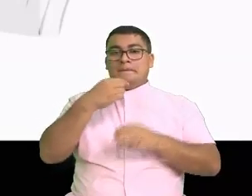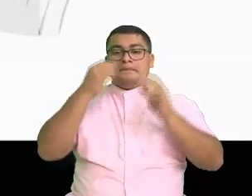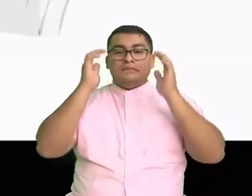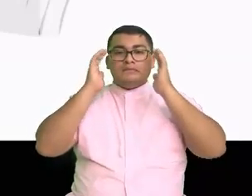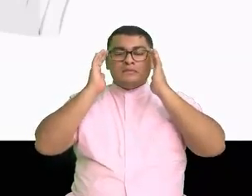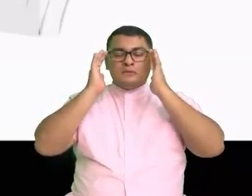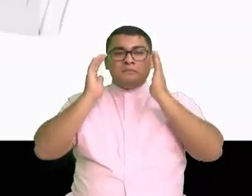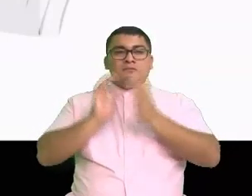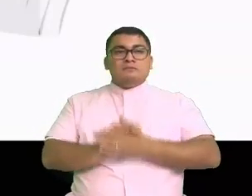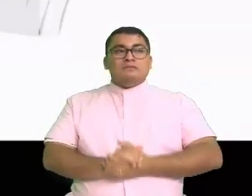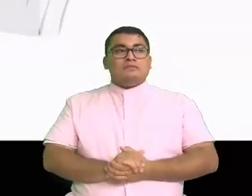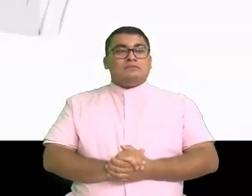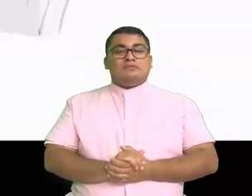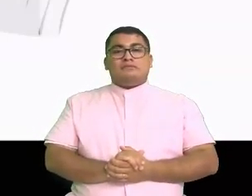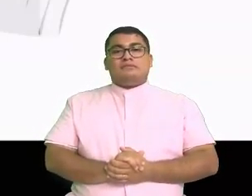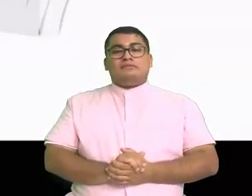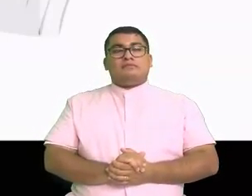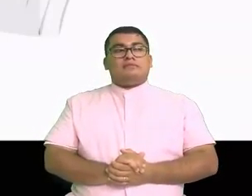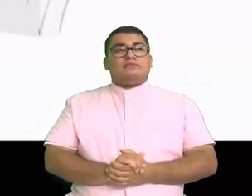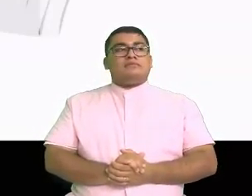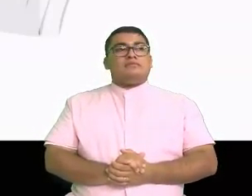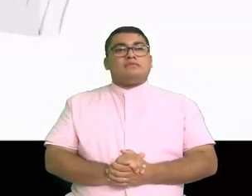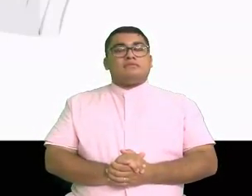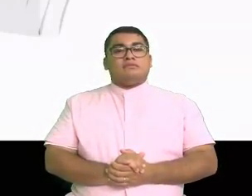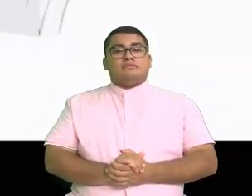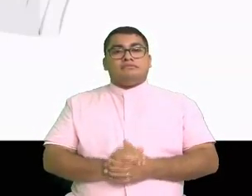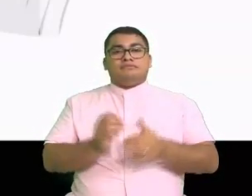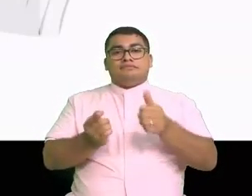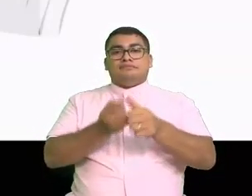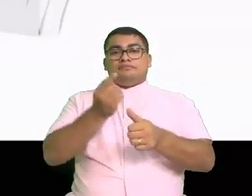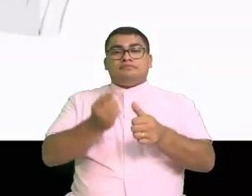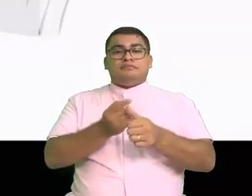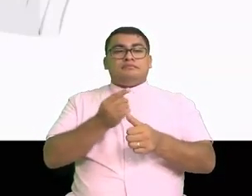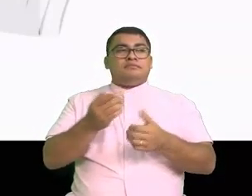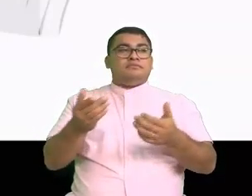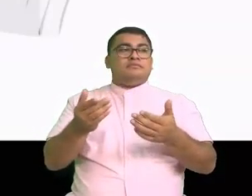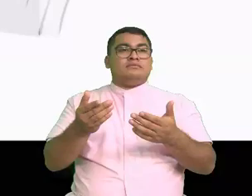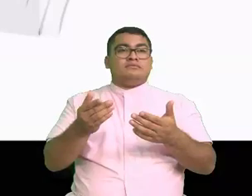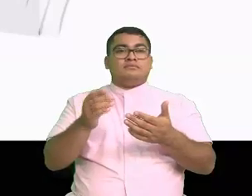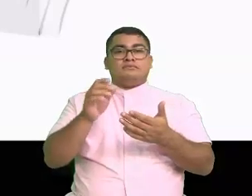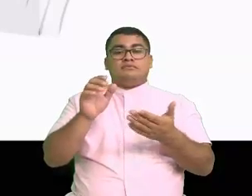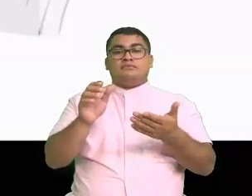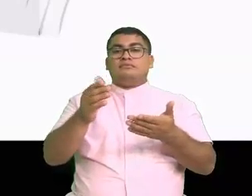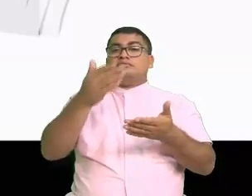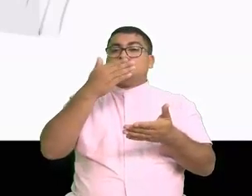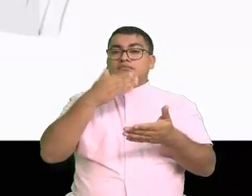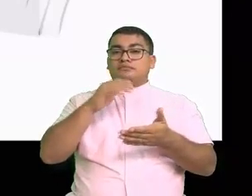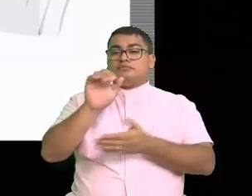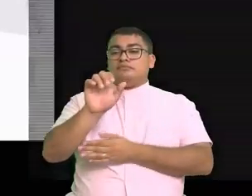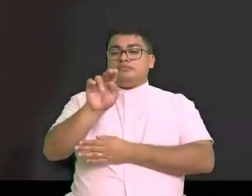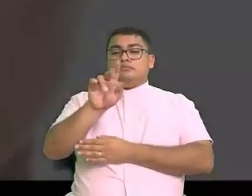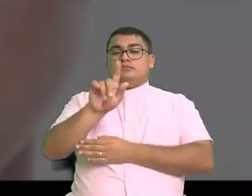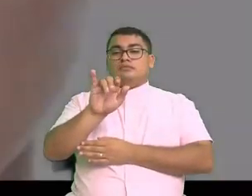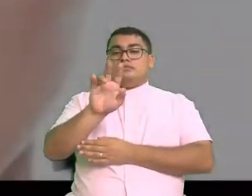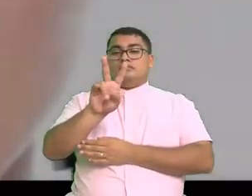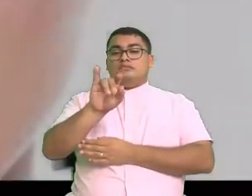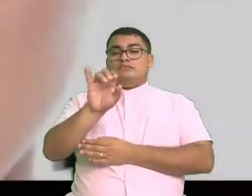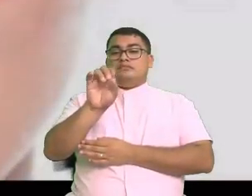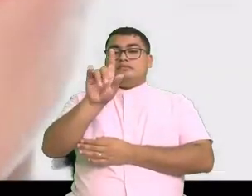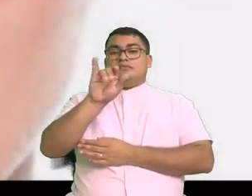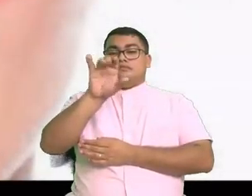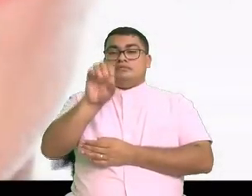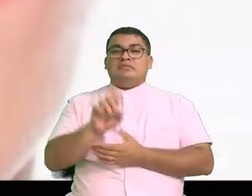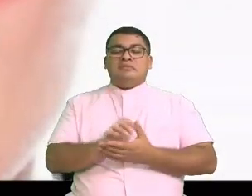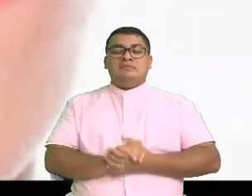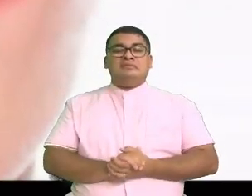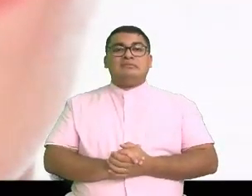nos automedicamos, porque sí. Tomamos en primer lugar el antibiótico no adecuado. ¿Ves?